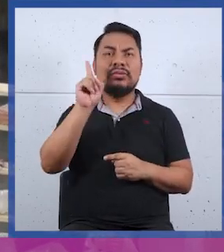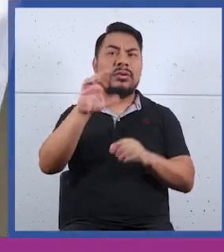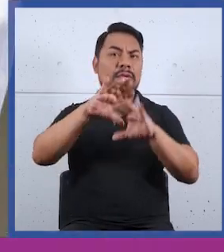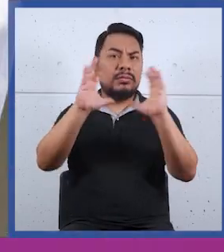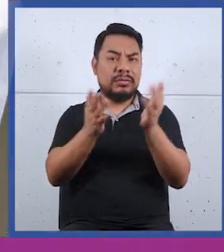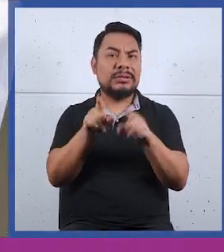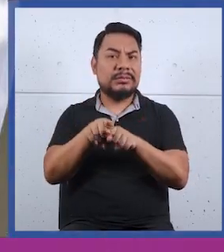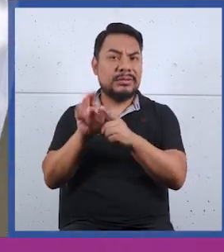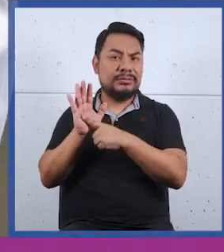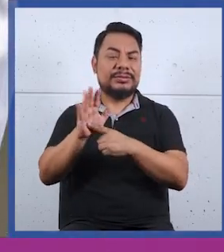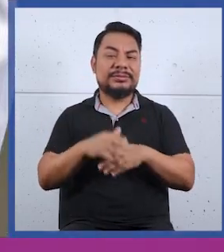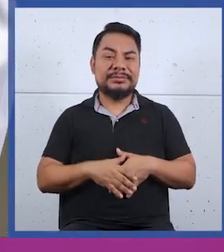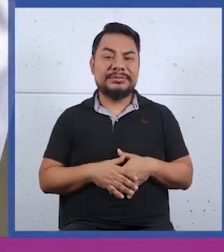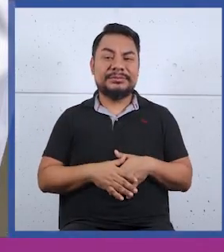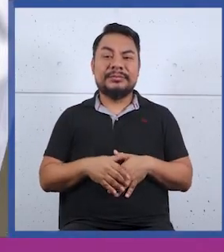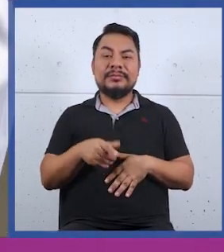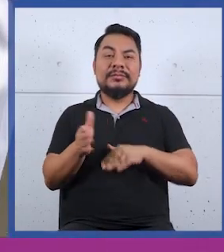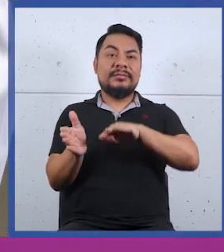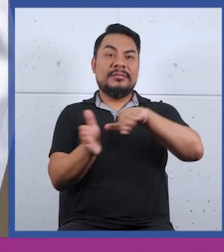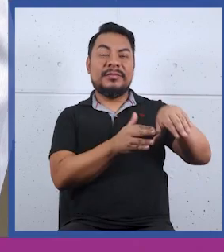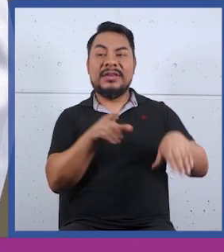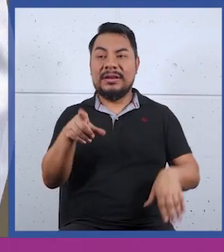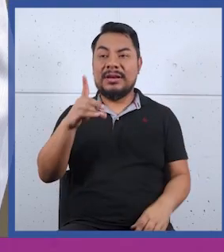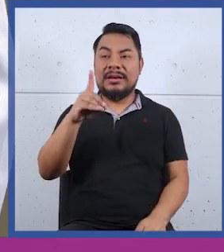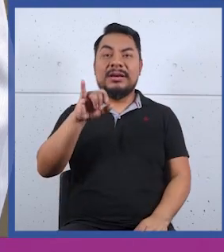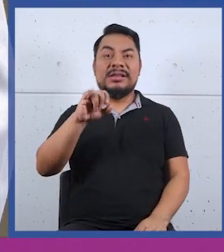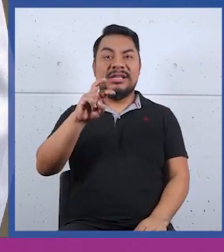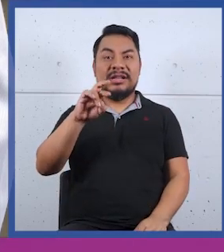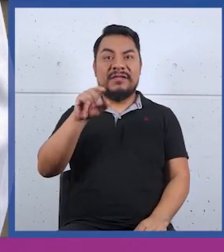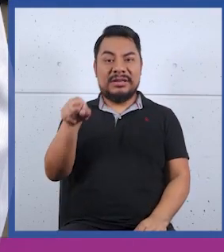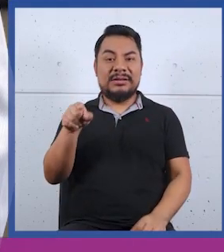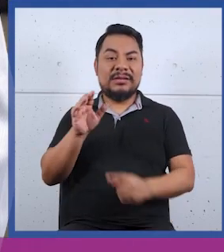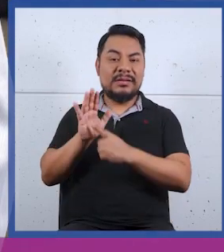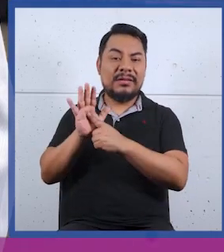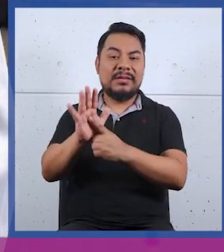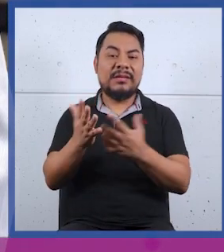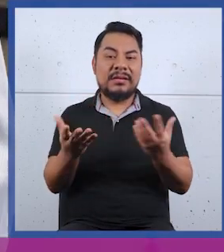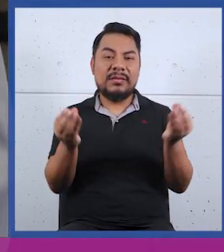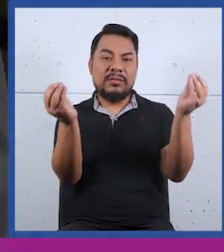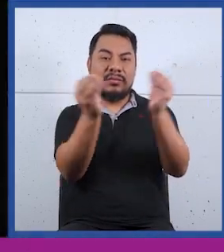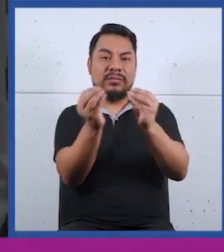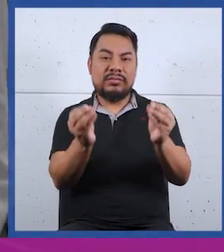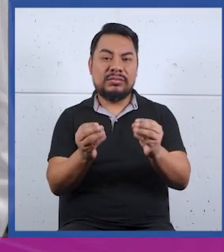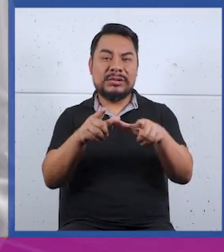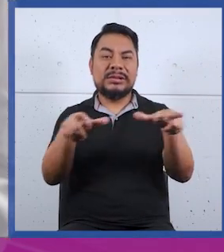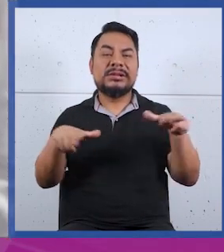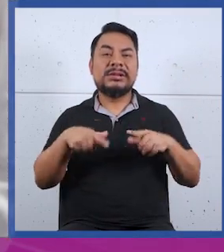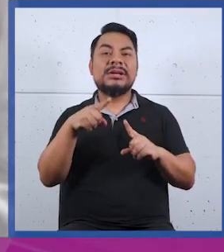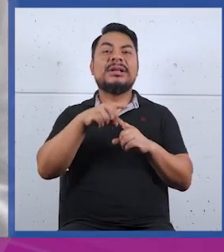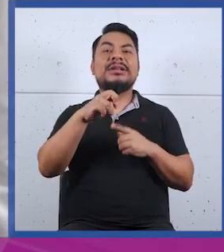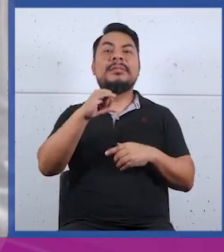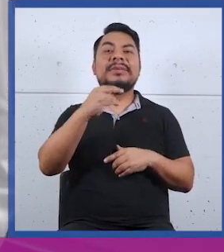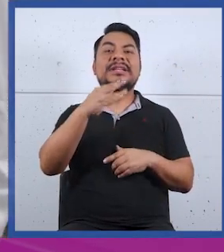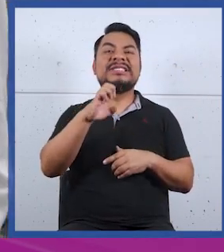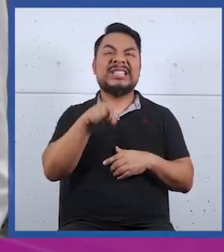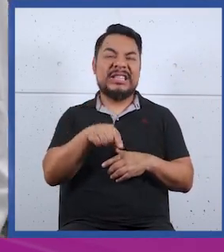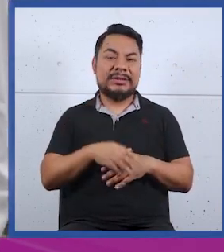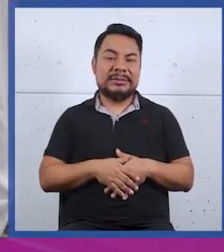el mundo. Dilber, en tanto, presentó una molienda en el trapiche. La molienda en el